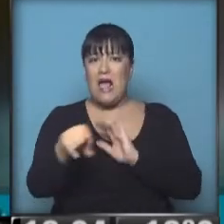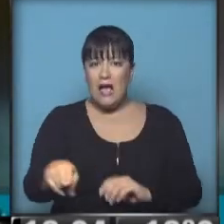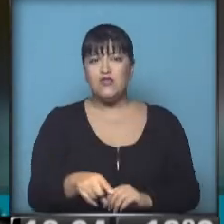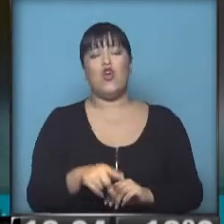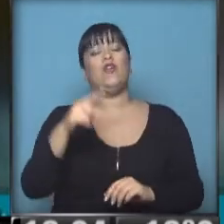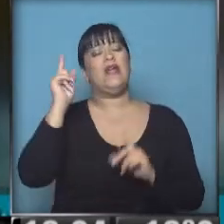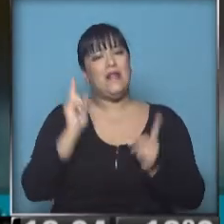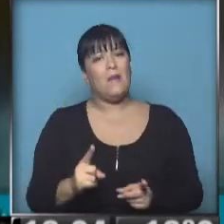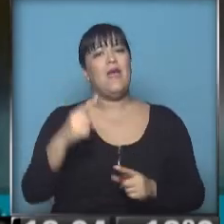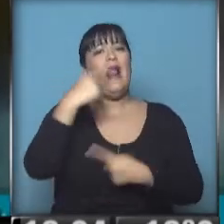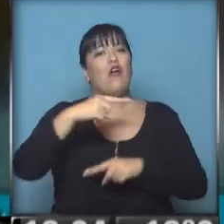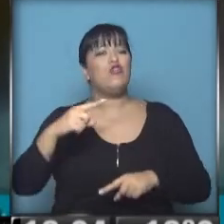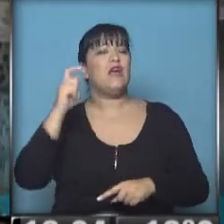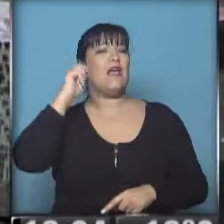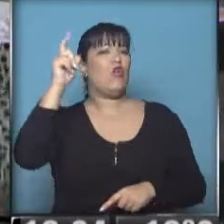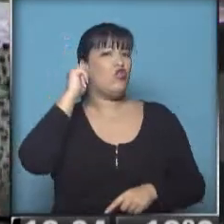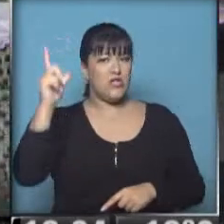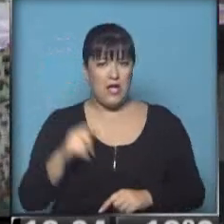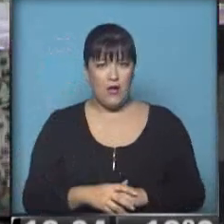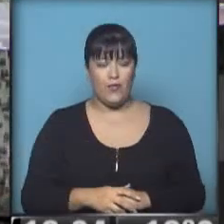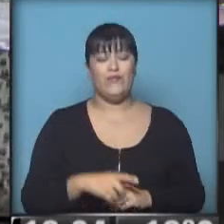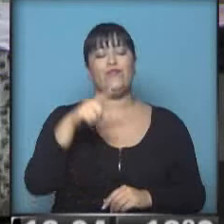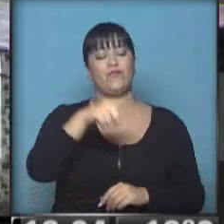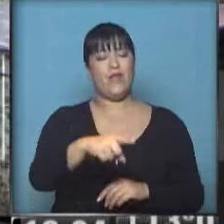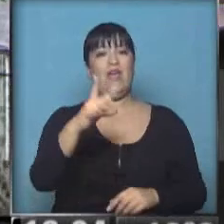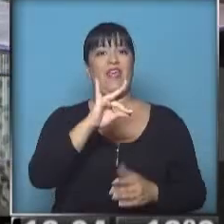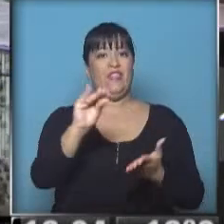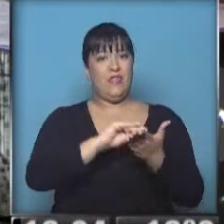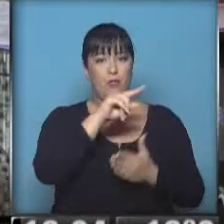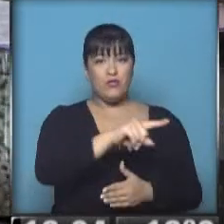conquistas sociales de los trabajadores. La intervención del diputado